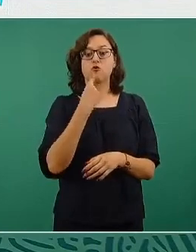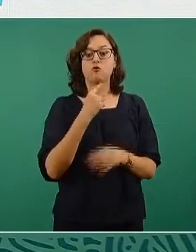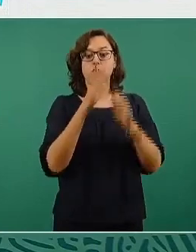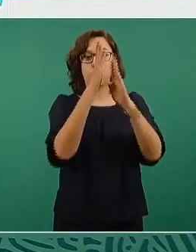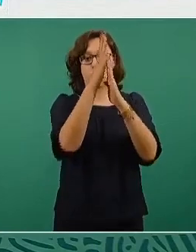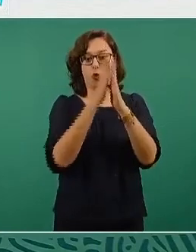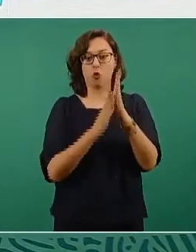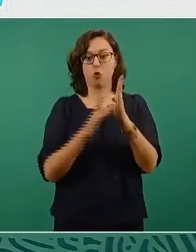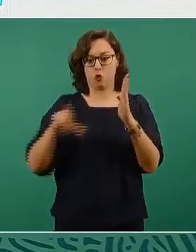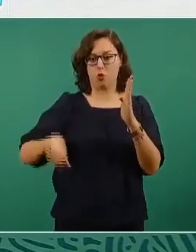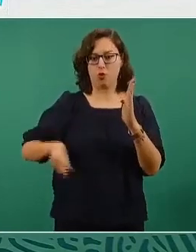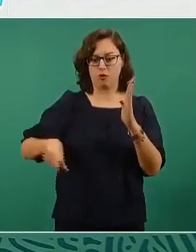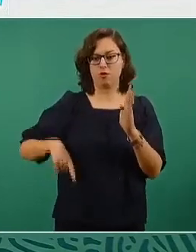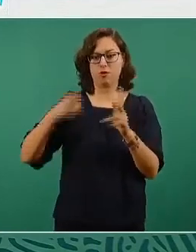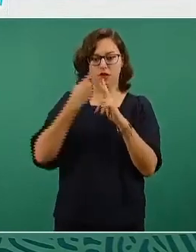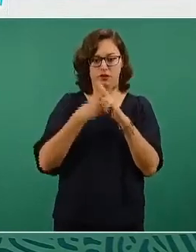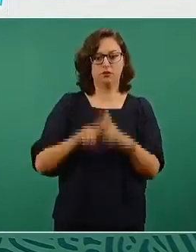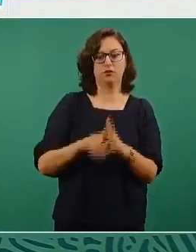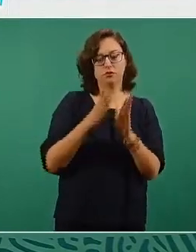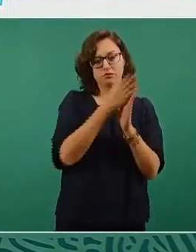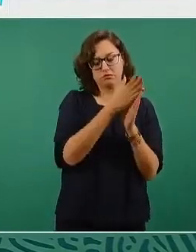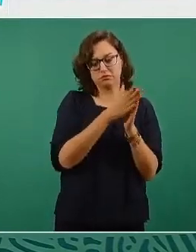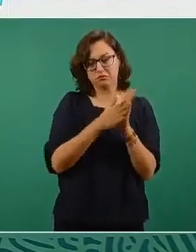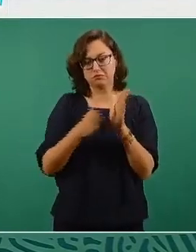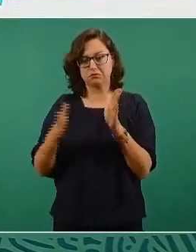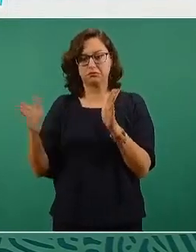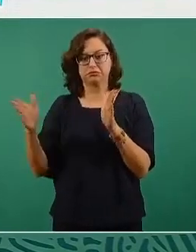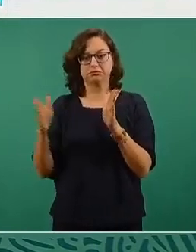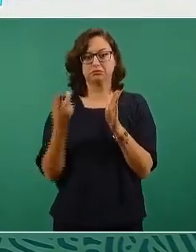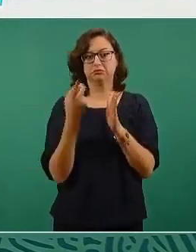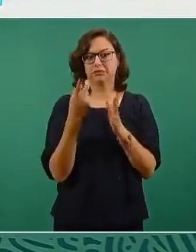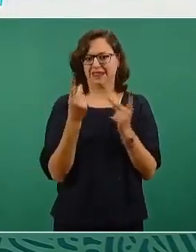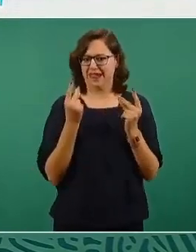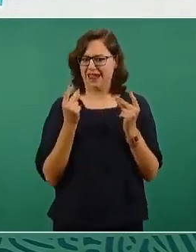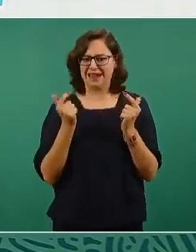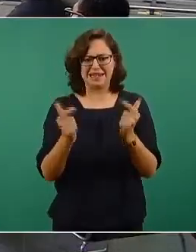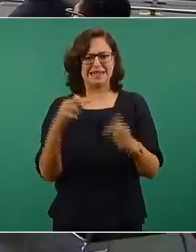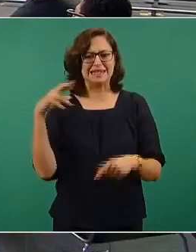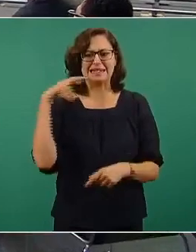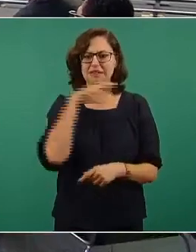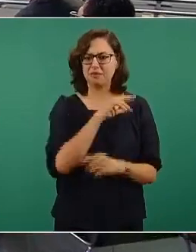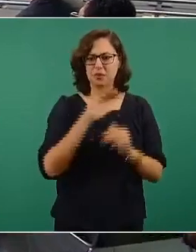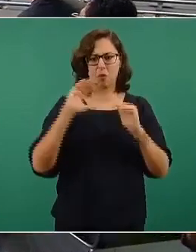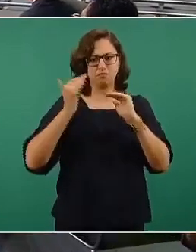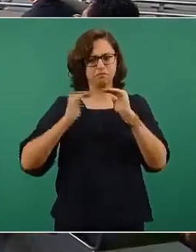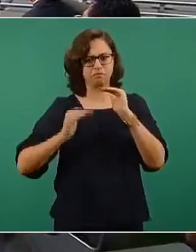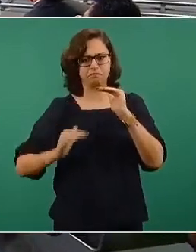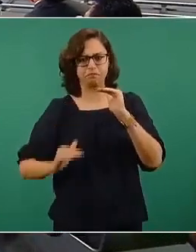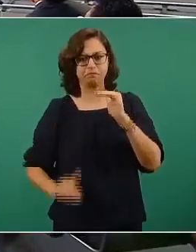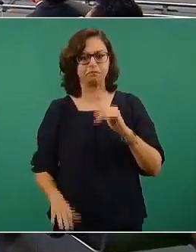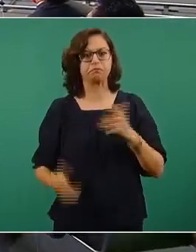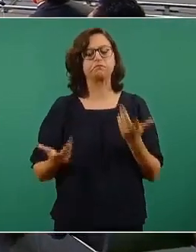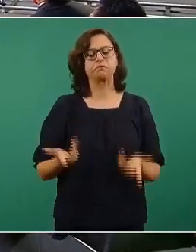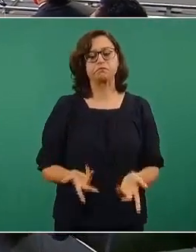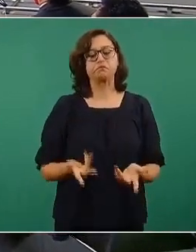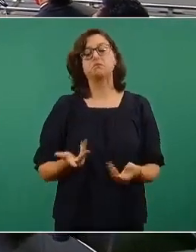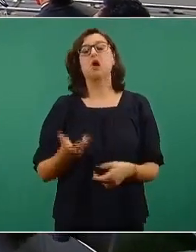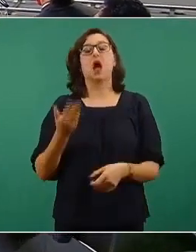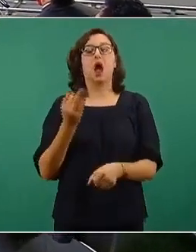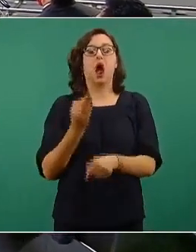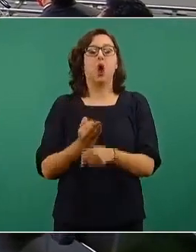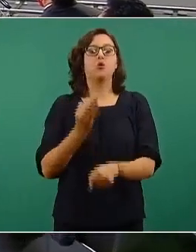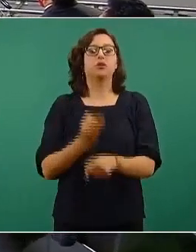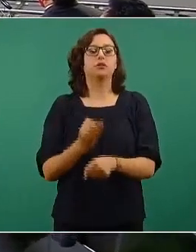hemos logrado bajar en muy pocos días. Ya después nos hemos mantenido así, tenemos un promedio de